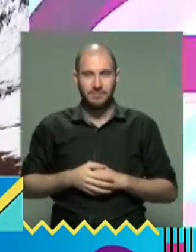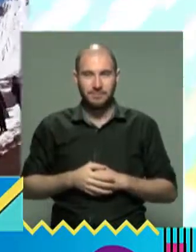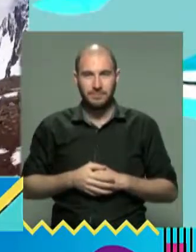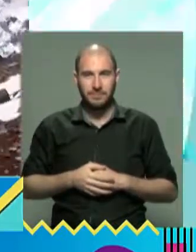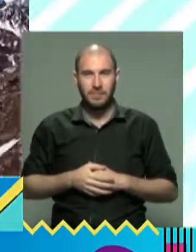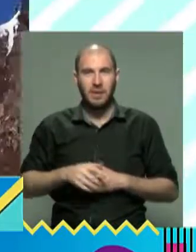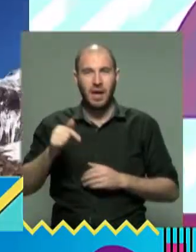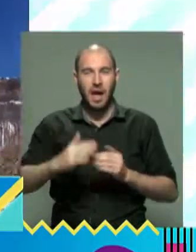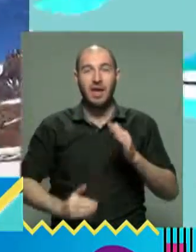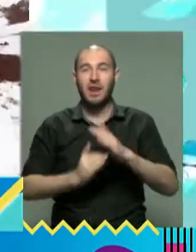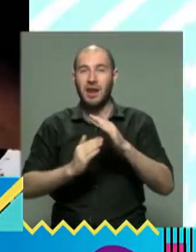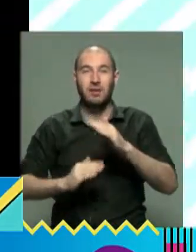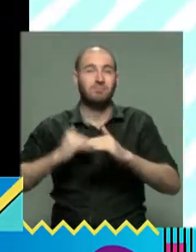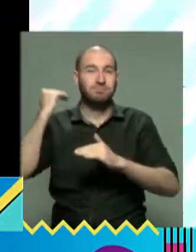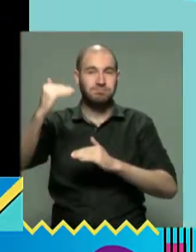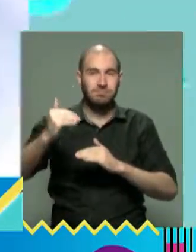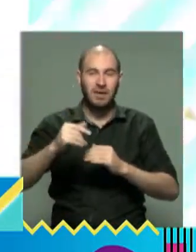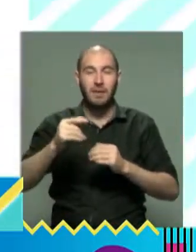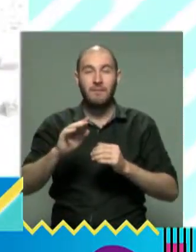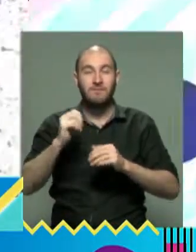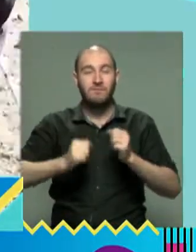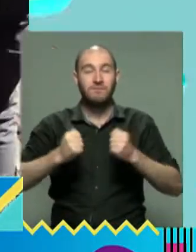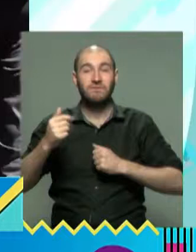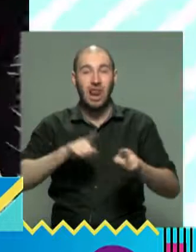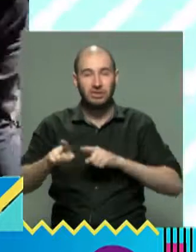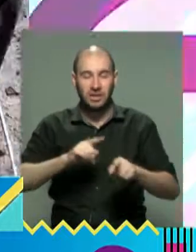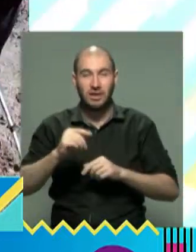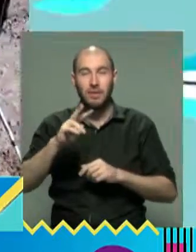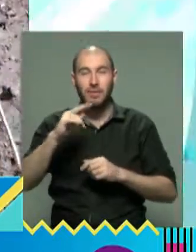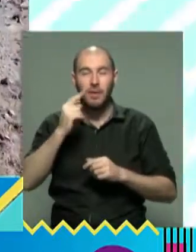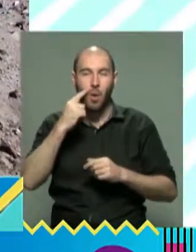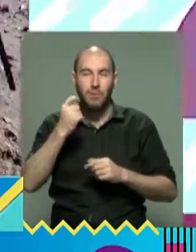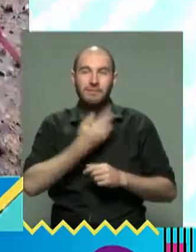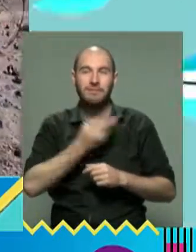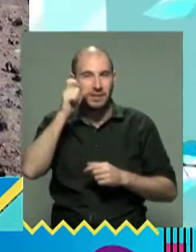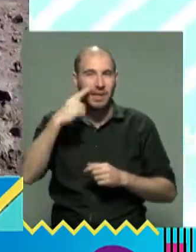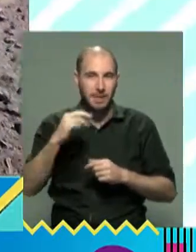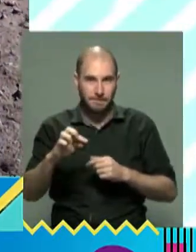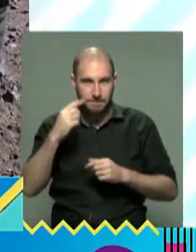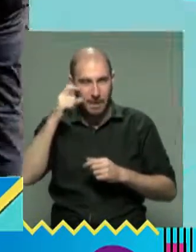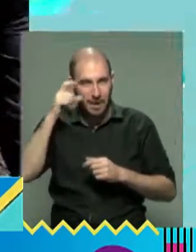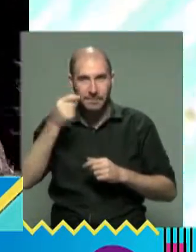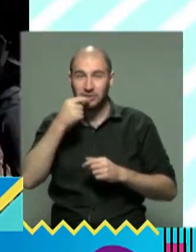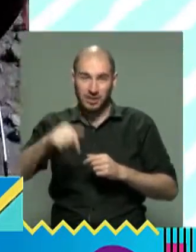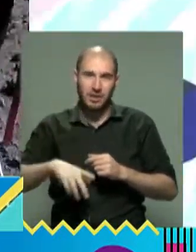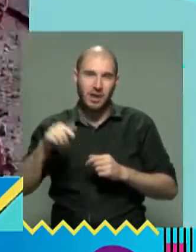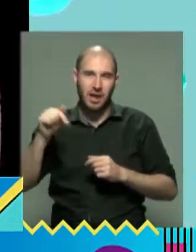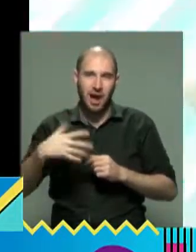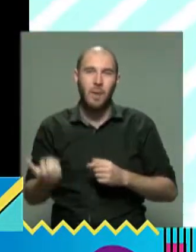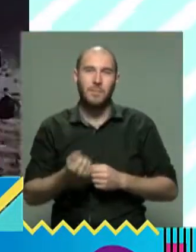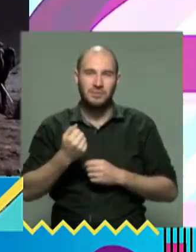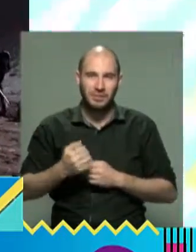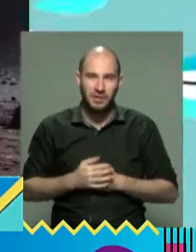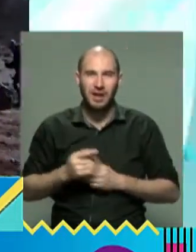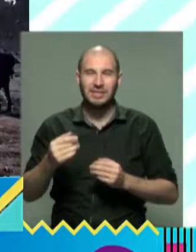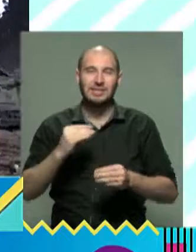y hay un nuevo récord de ascenso en velocidad en solitario que lo hizo Felipe Ratnis, un guía de montaña, de Mendoza. Así que aprovechamos a mandarle